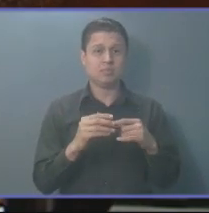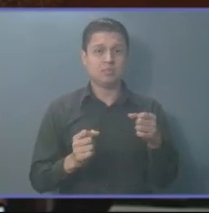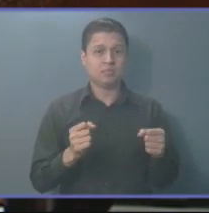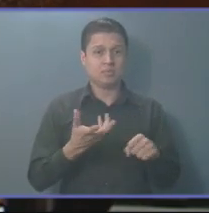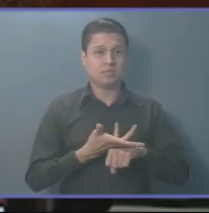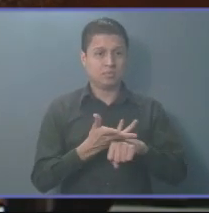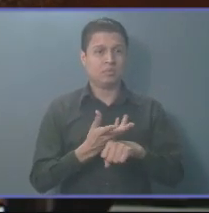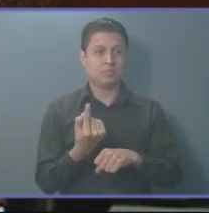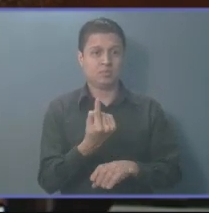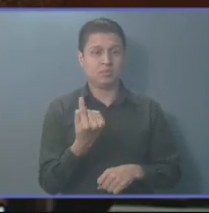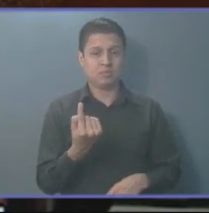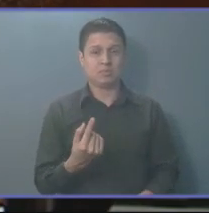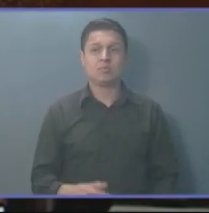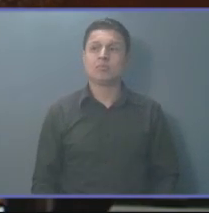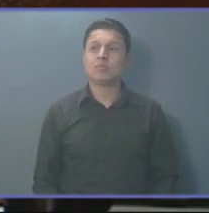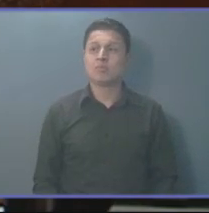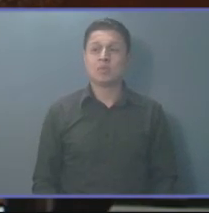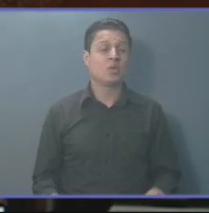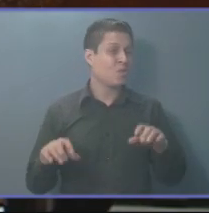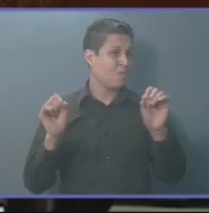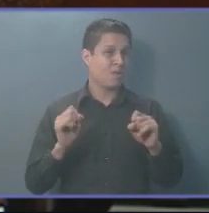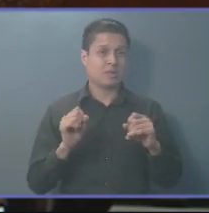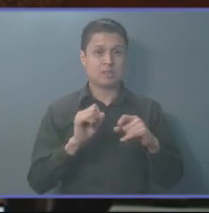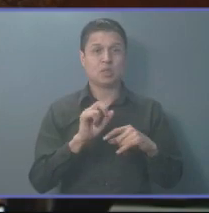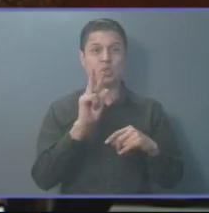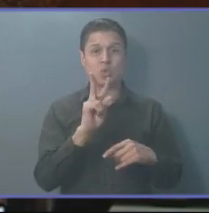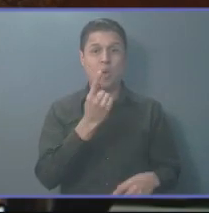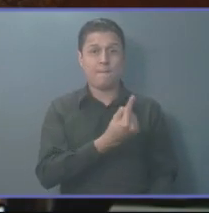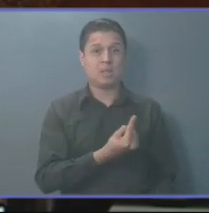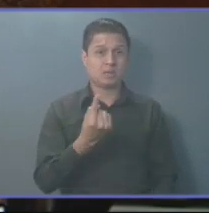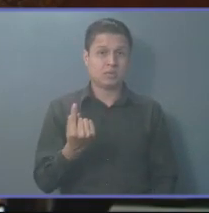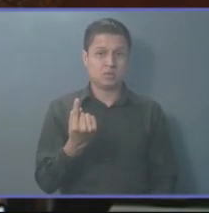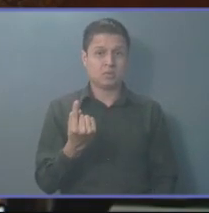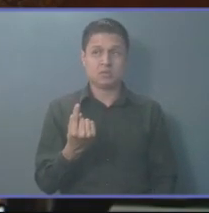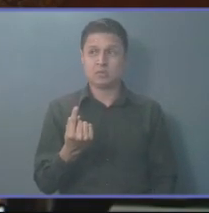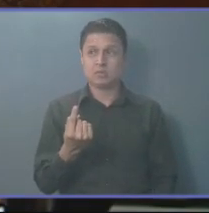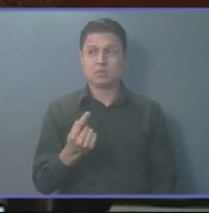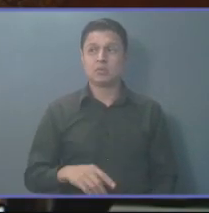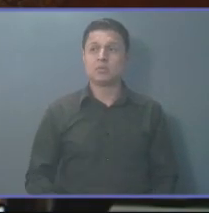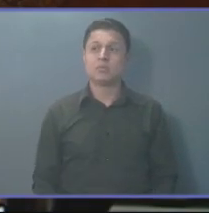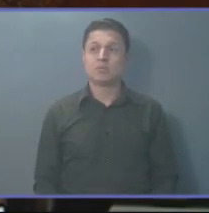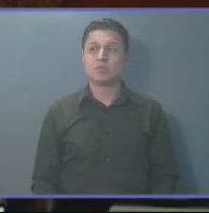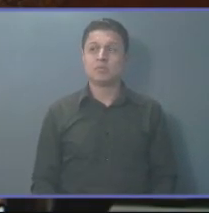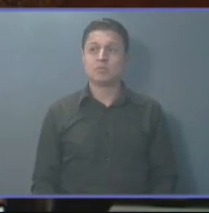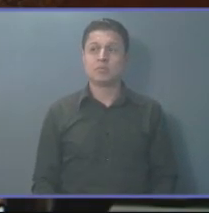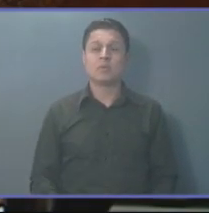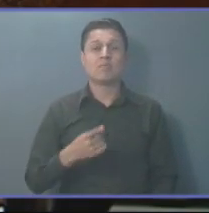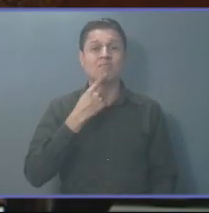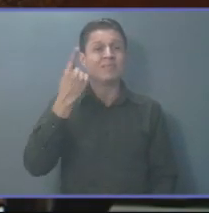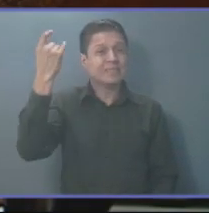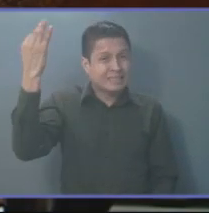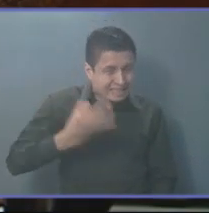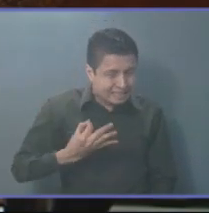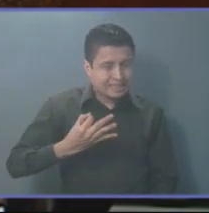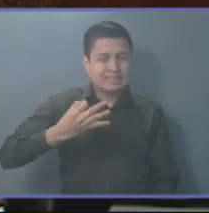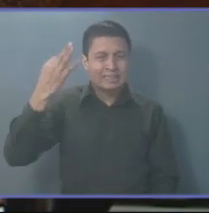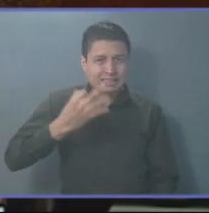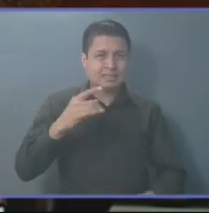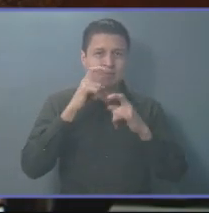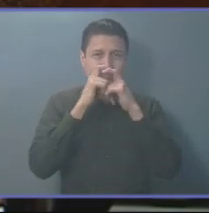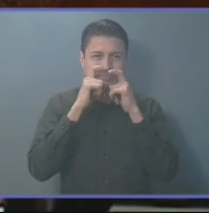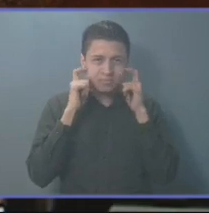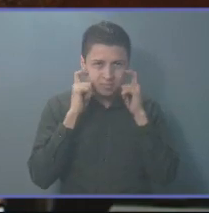pasajeros. 1. No podrán transportarse más de 2 personas y en estos casos es de uso obligatorio la